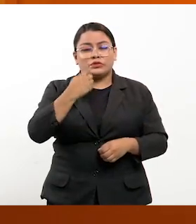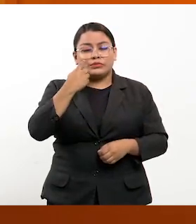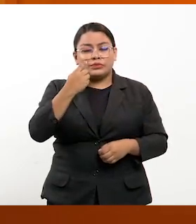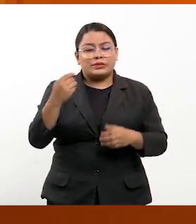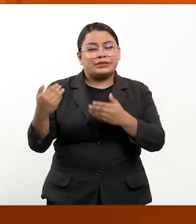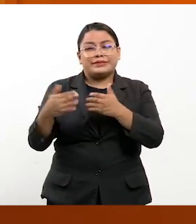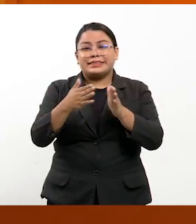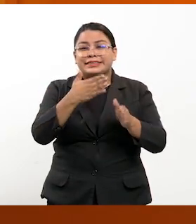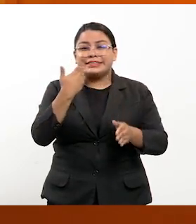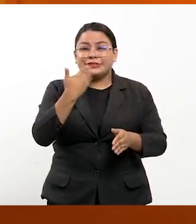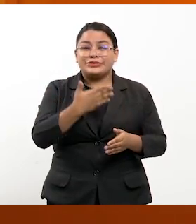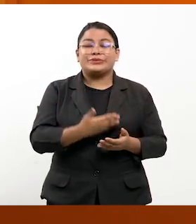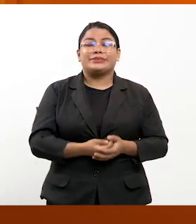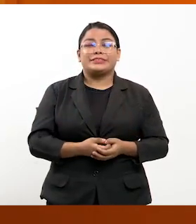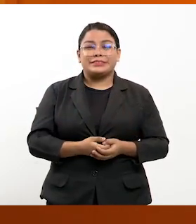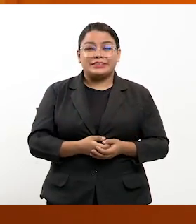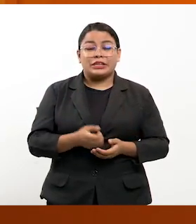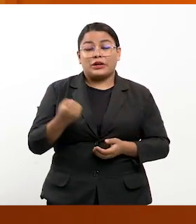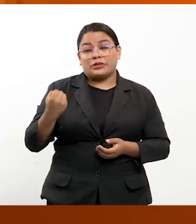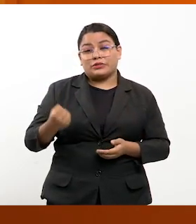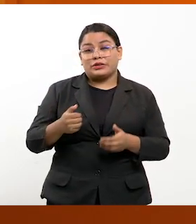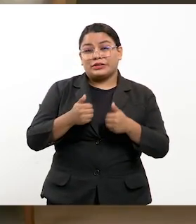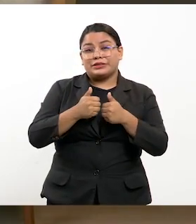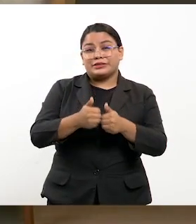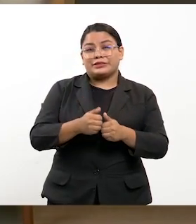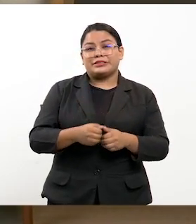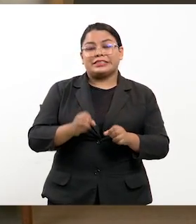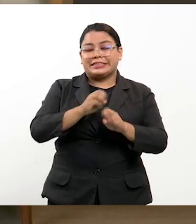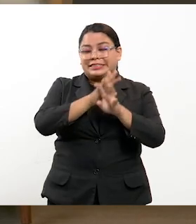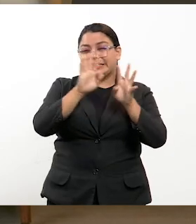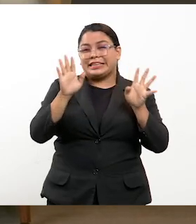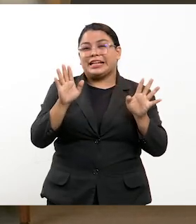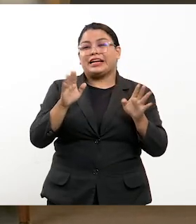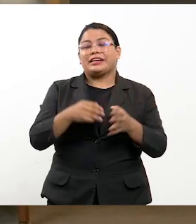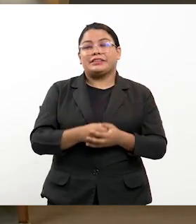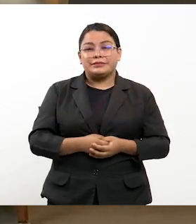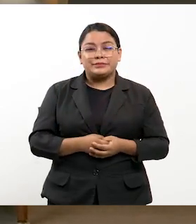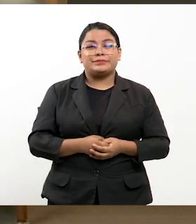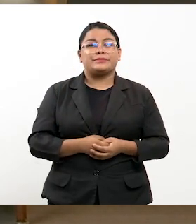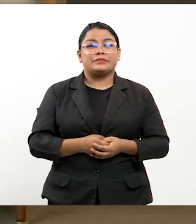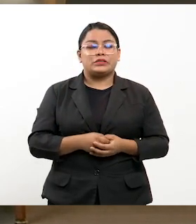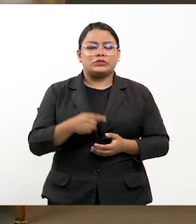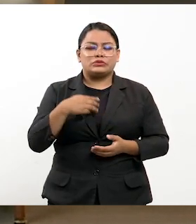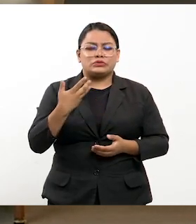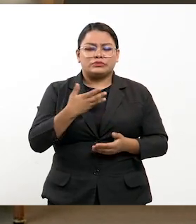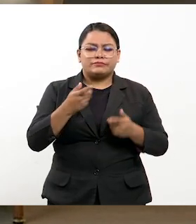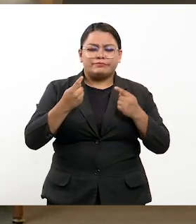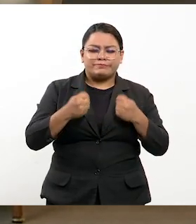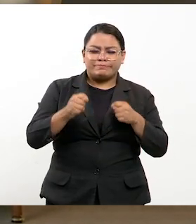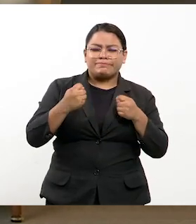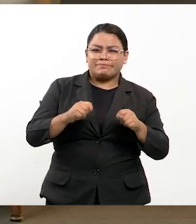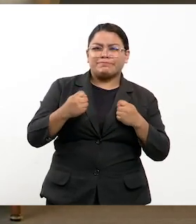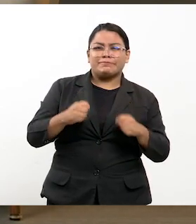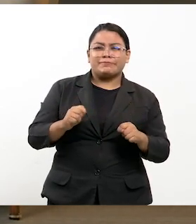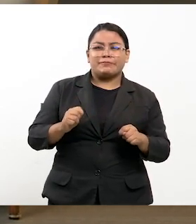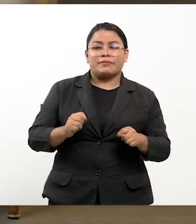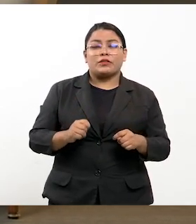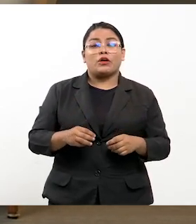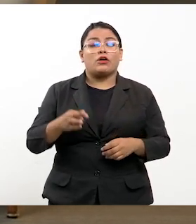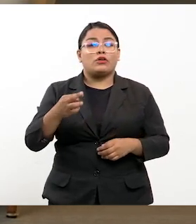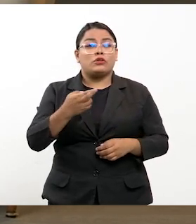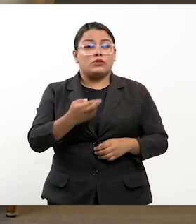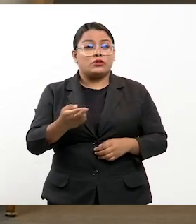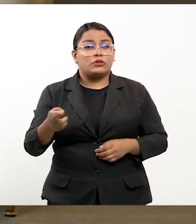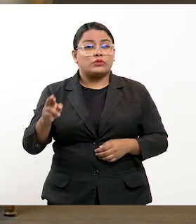a diversas situaciones con los estudiantes. Por supuesto, Paola, eso es lo que intentamos hacer con los